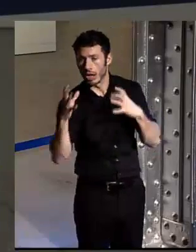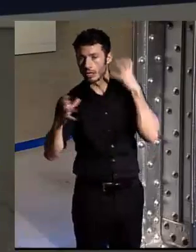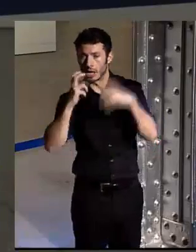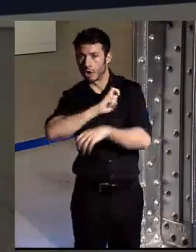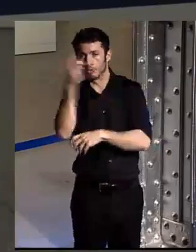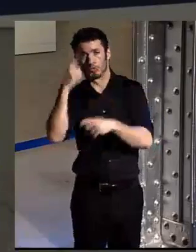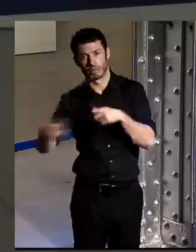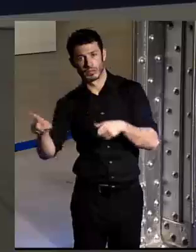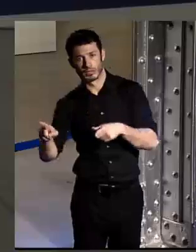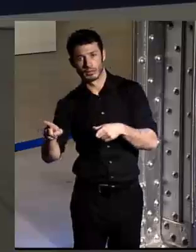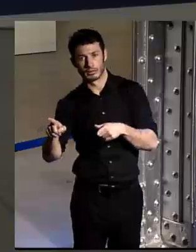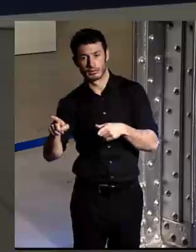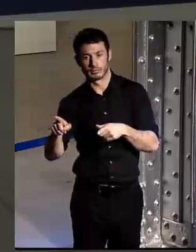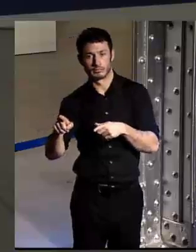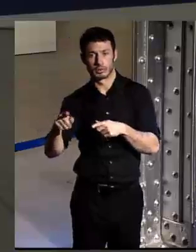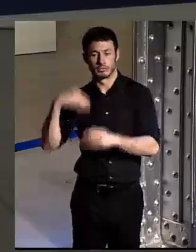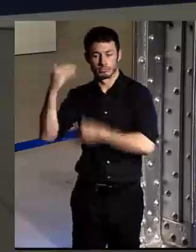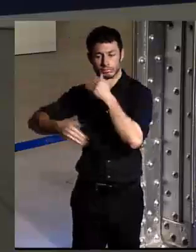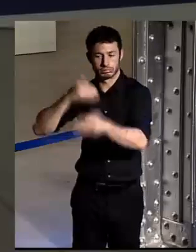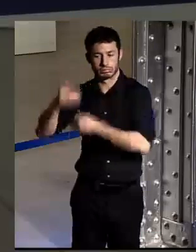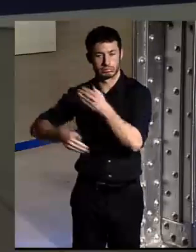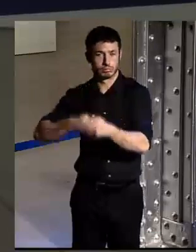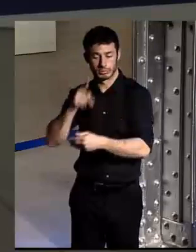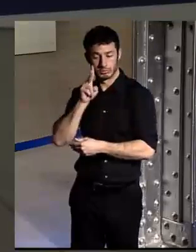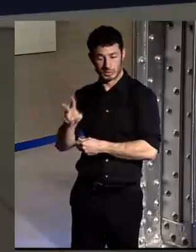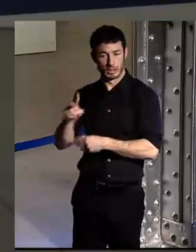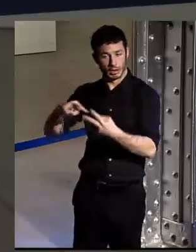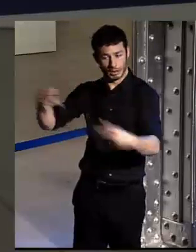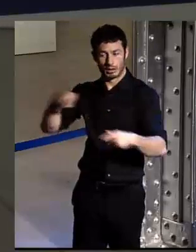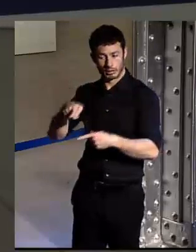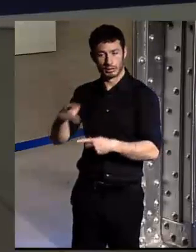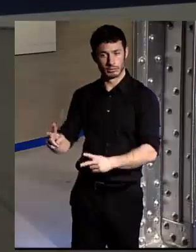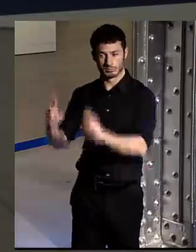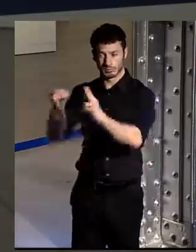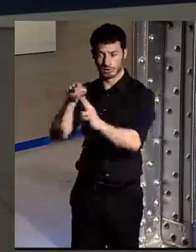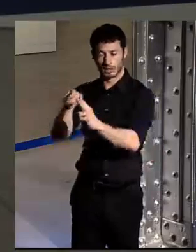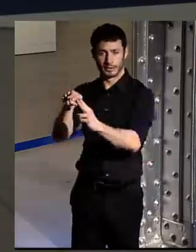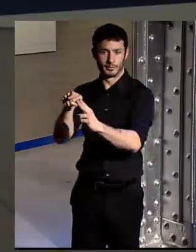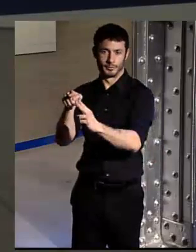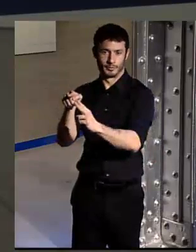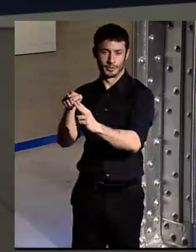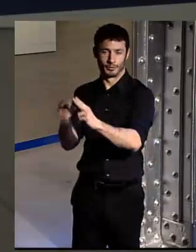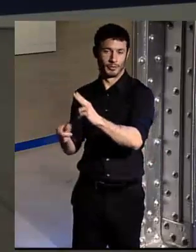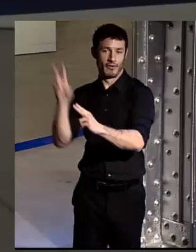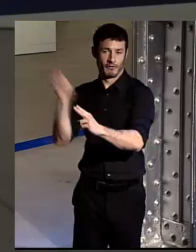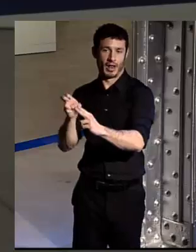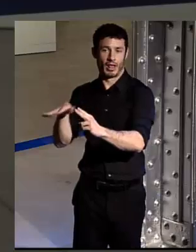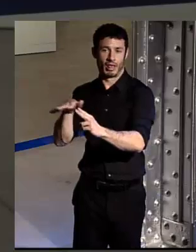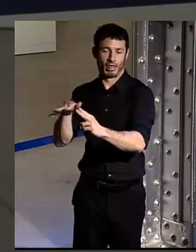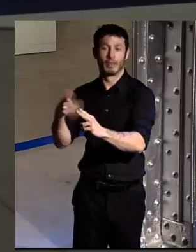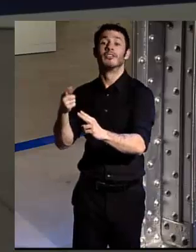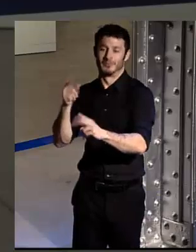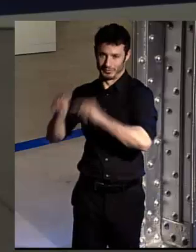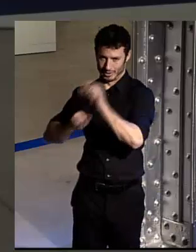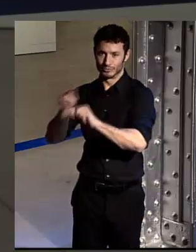habitualmente, que han llegado a nosotros, digamos, con ese vehículo que es el retrovirus. Y a veces se puede reconocer que es su origen viral claramente. A mí me gustaría que, Ojo, Lucas, que también